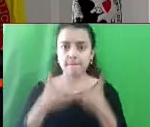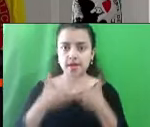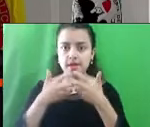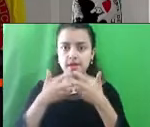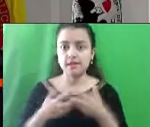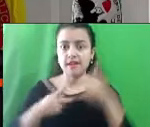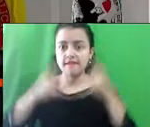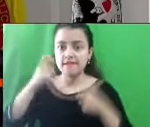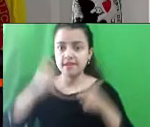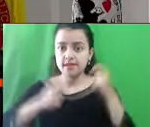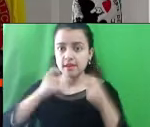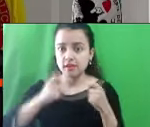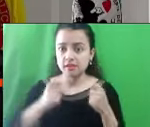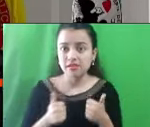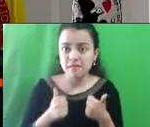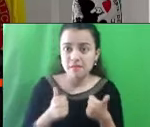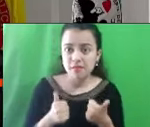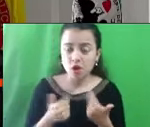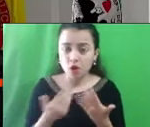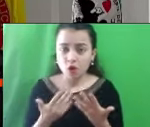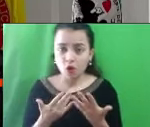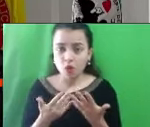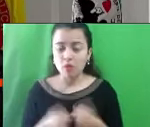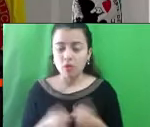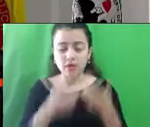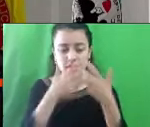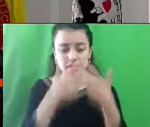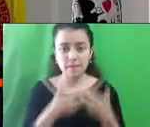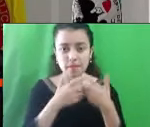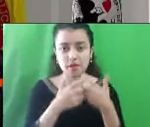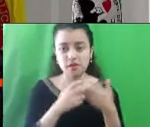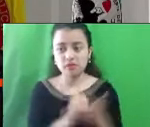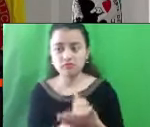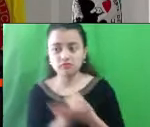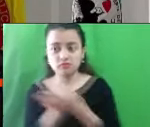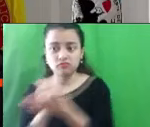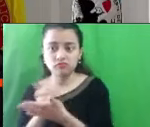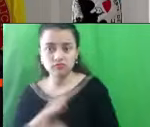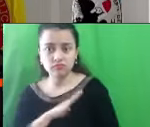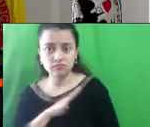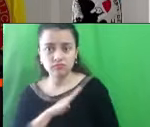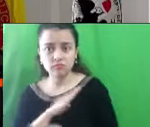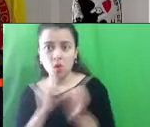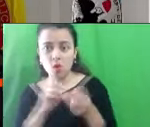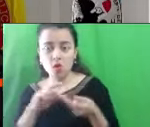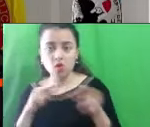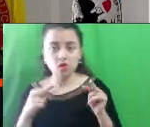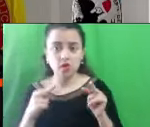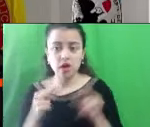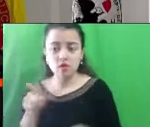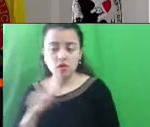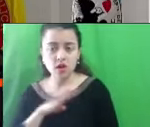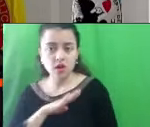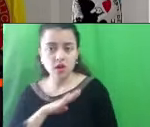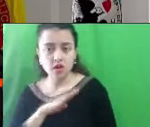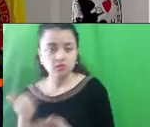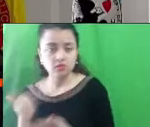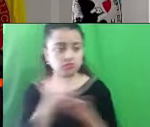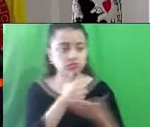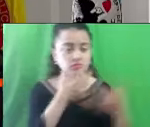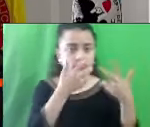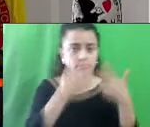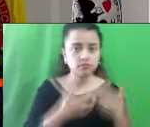el acompañamiento, la administración y la ayuda a la plaza de mercado, que la vemos fortalecida y con un acompañamiento constante. Y